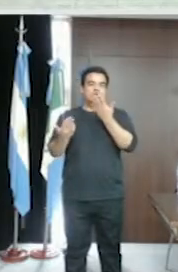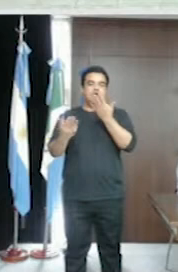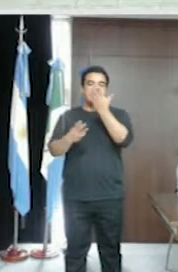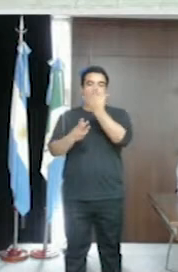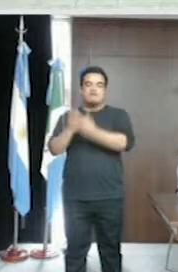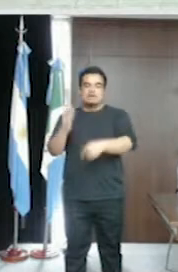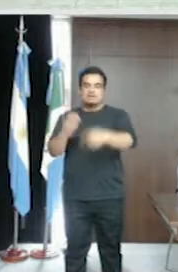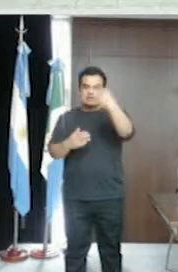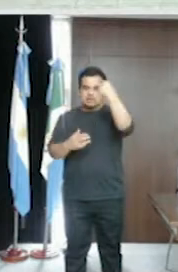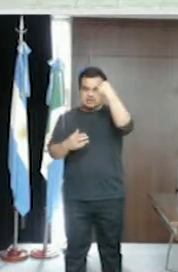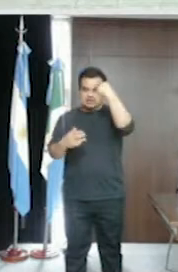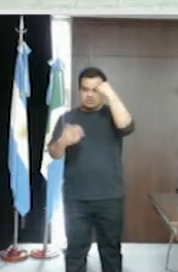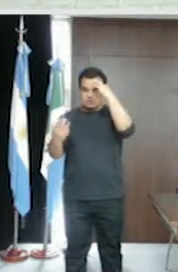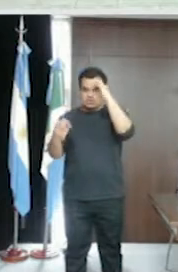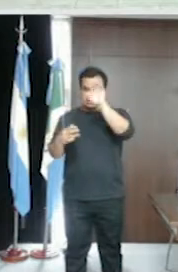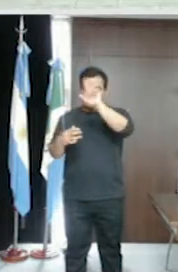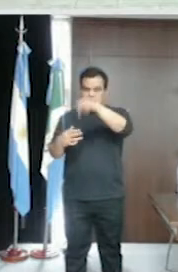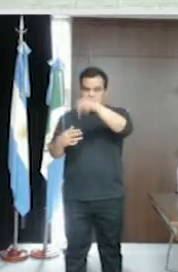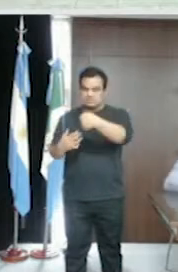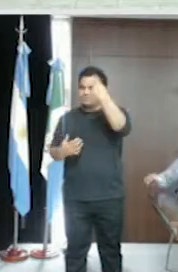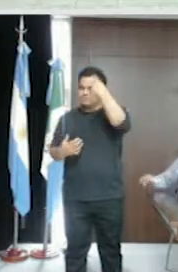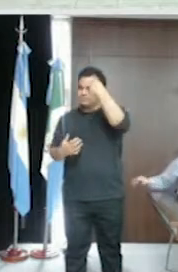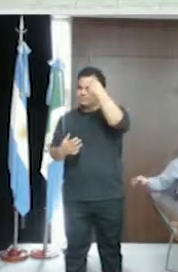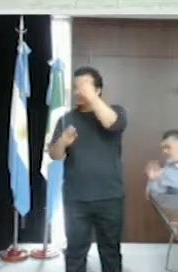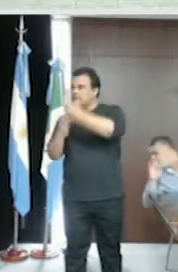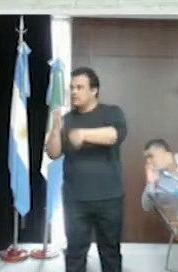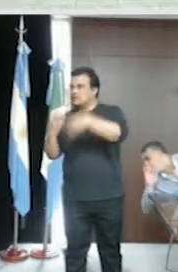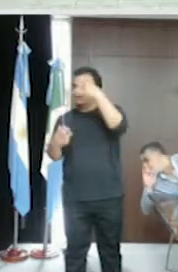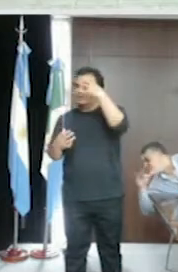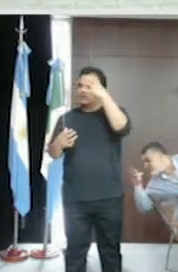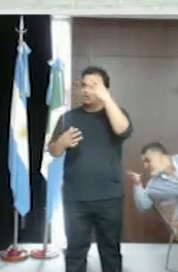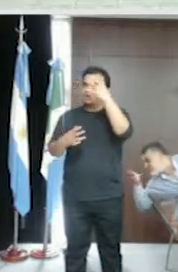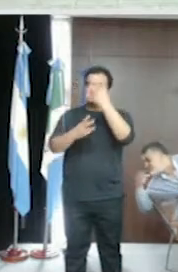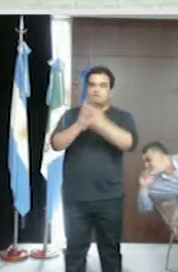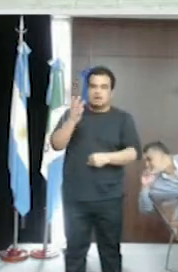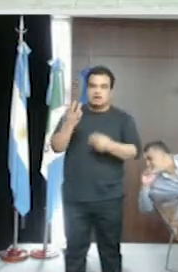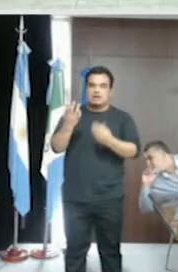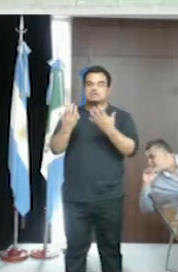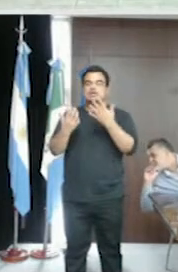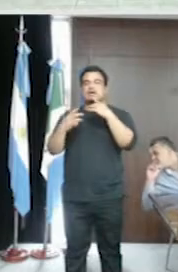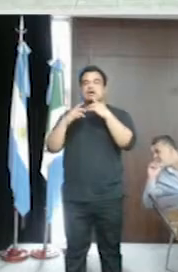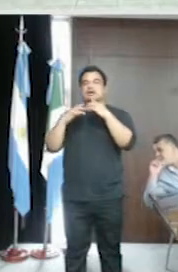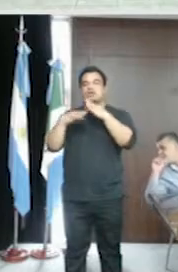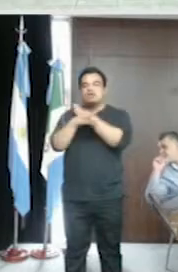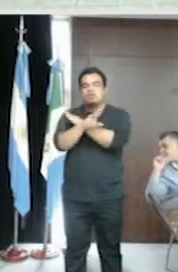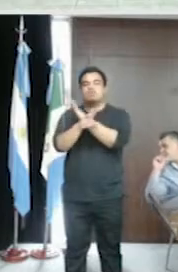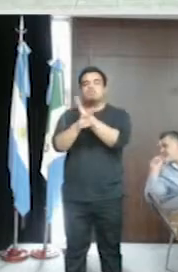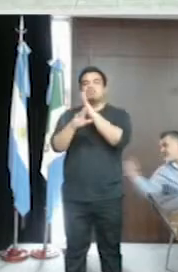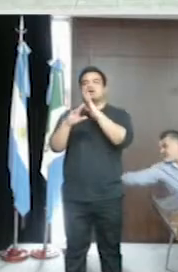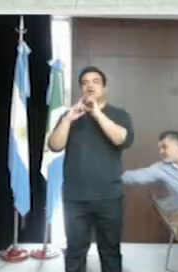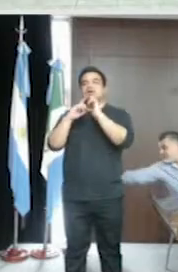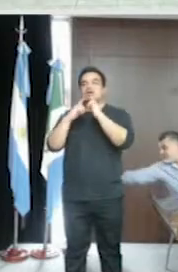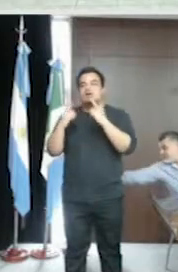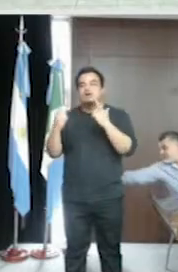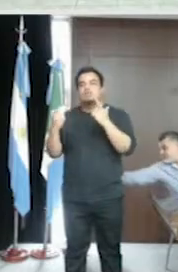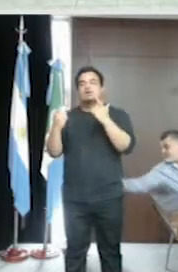una afección en el pensamiento, en el aprendizaje, el recuerdo, la atención, el lenguaje. Sobre todo